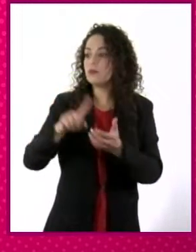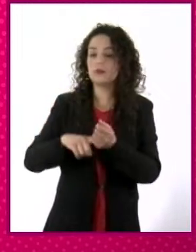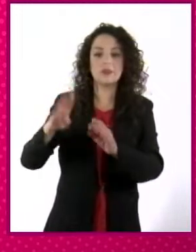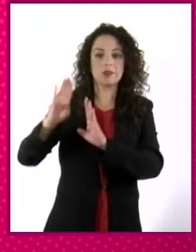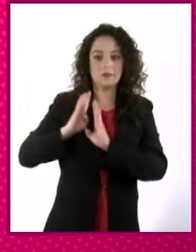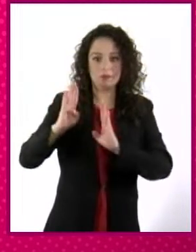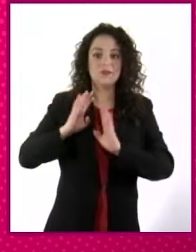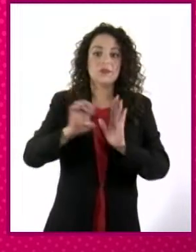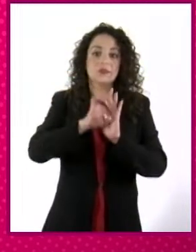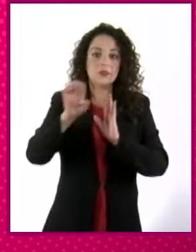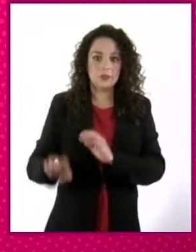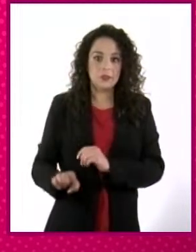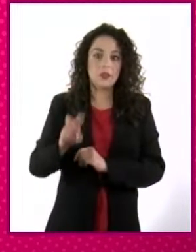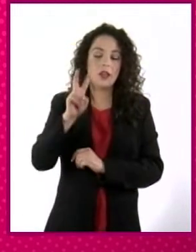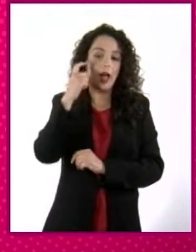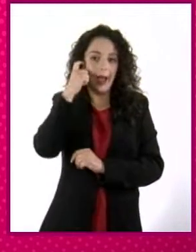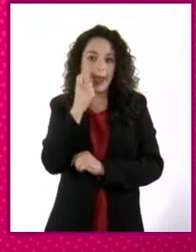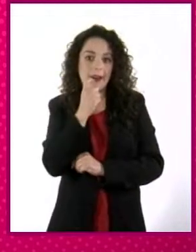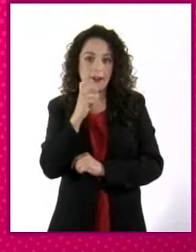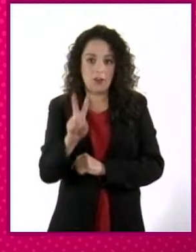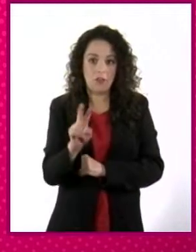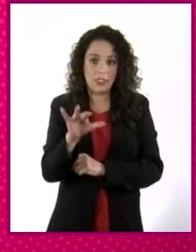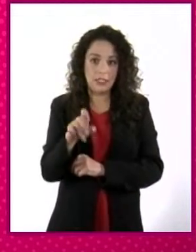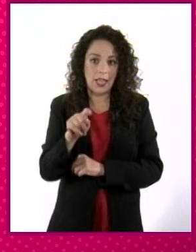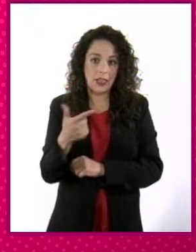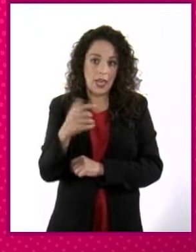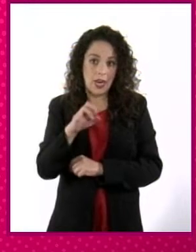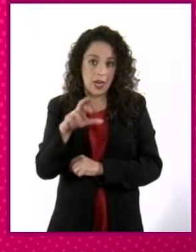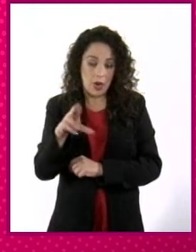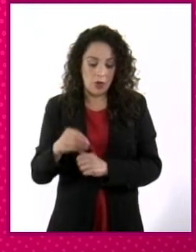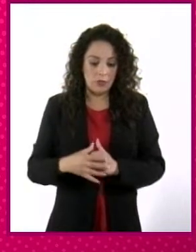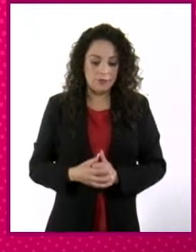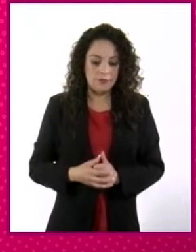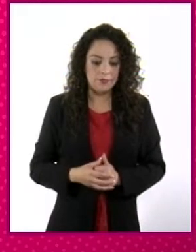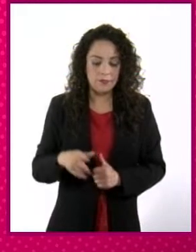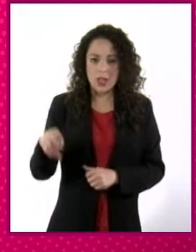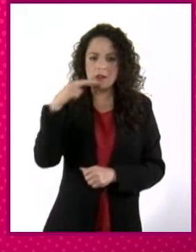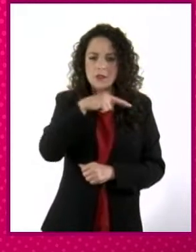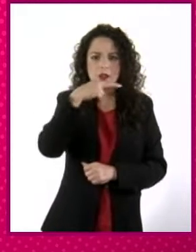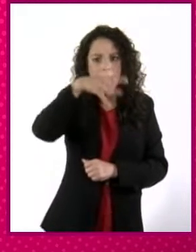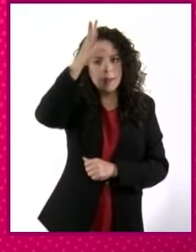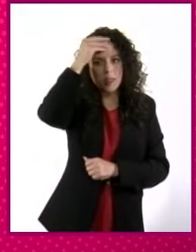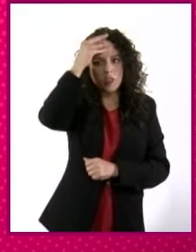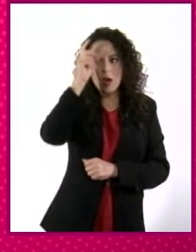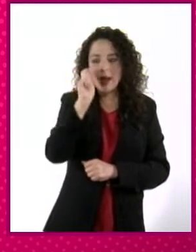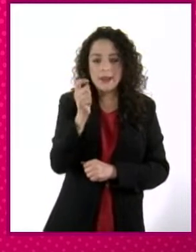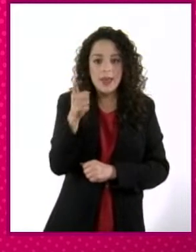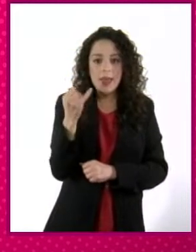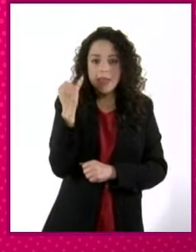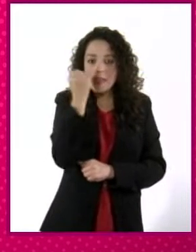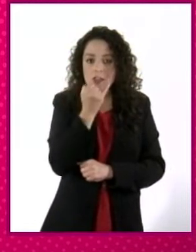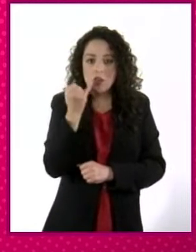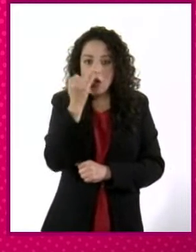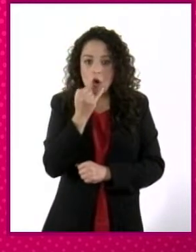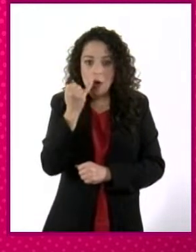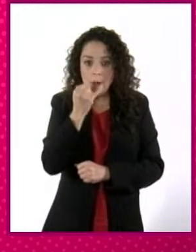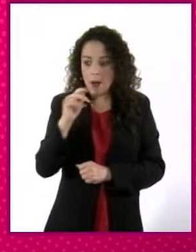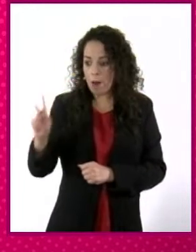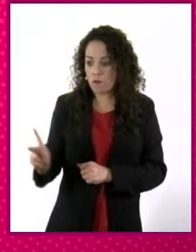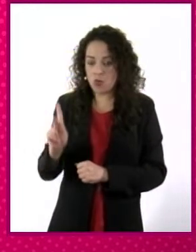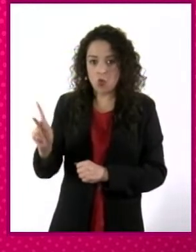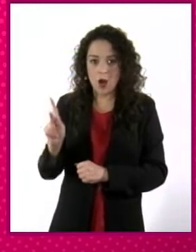Vicente Guerrero. Los africanos y las africanas aprendían muy pronto los idiomas de los pueblos